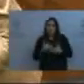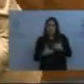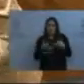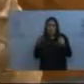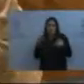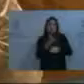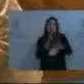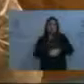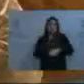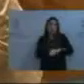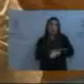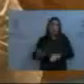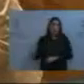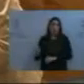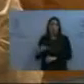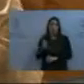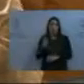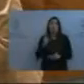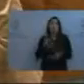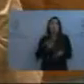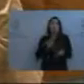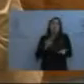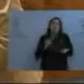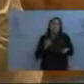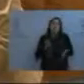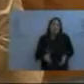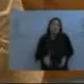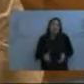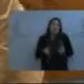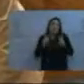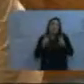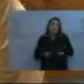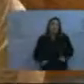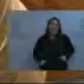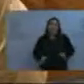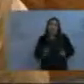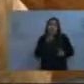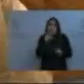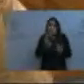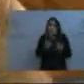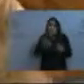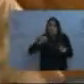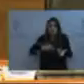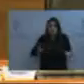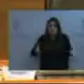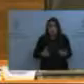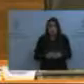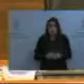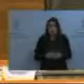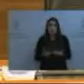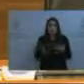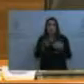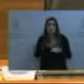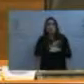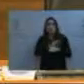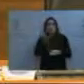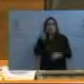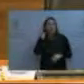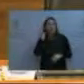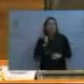de Gobierno aprobará en cuanto sea posible autorizar ese gasto que ya está presupuestado. Gracias, señora